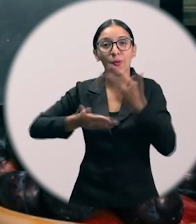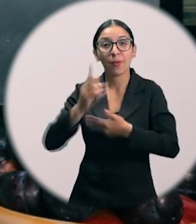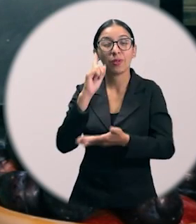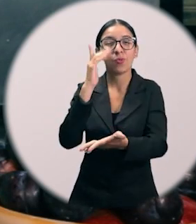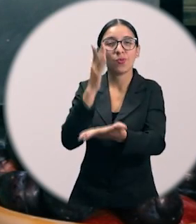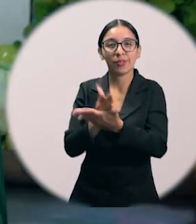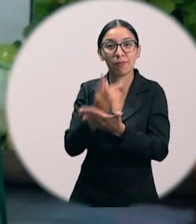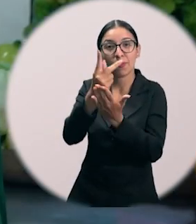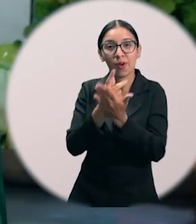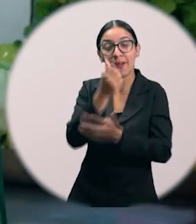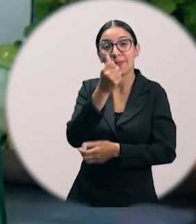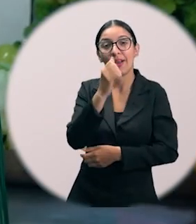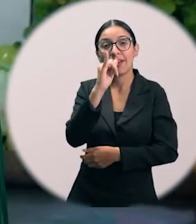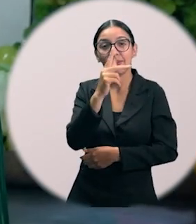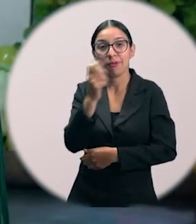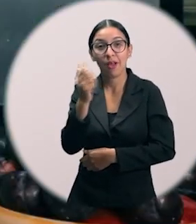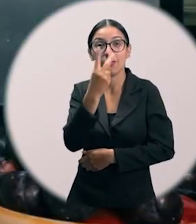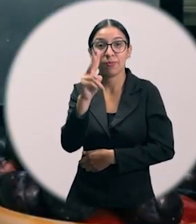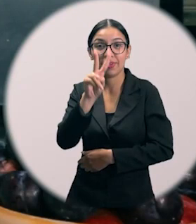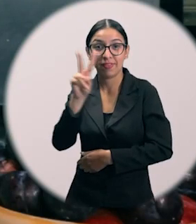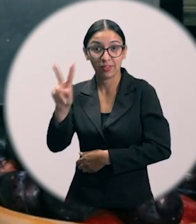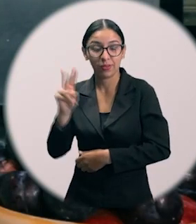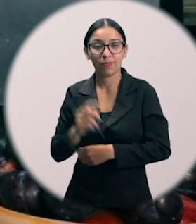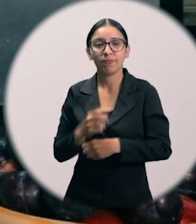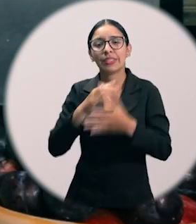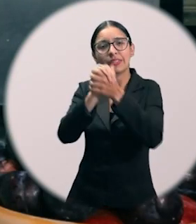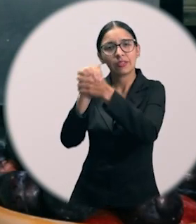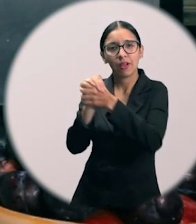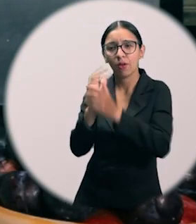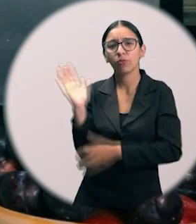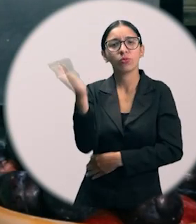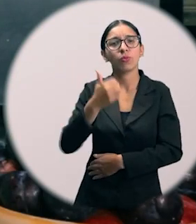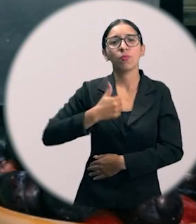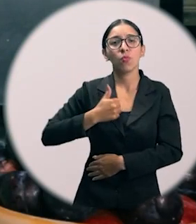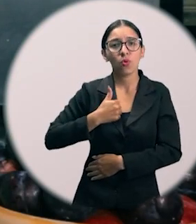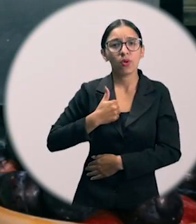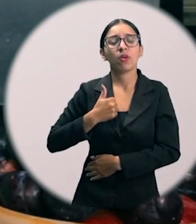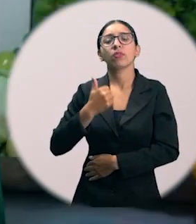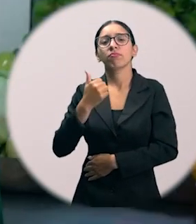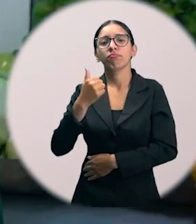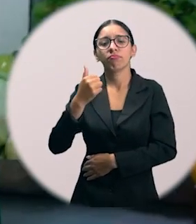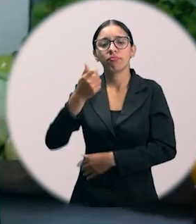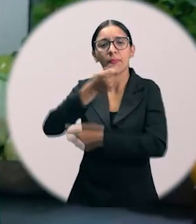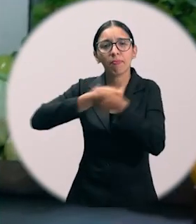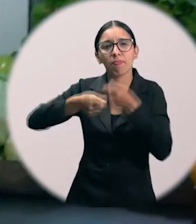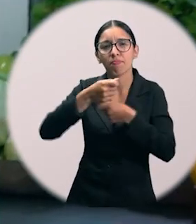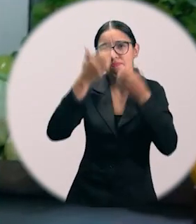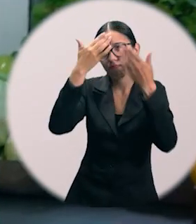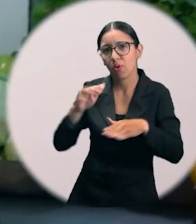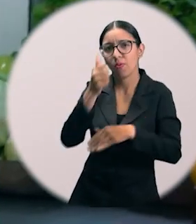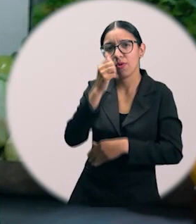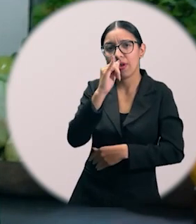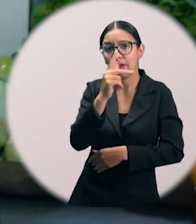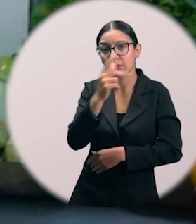año 2022. Quiero saludar especialmente a todas las emprendedoras que nos acompañaron en este ciclo de AICOAA y también a toda la gente